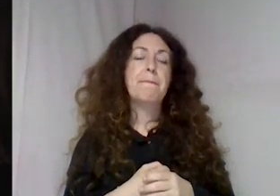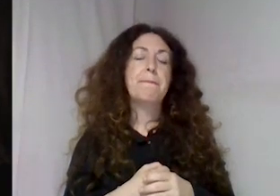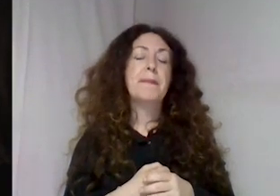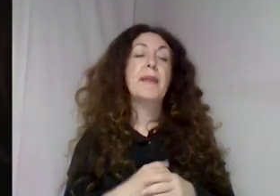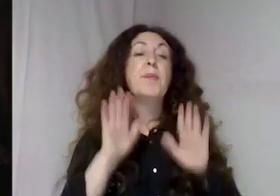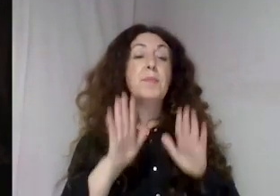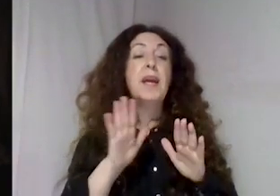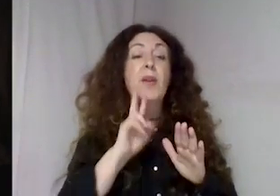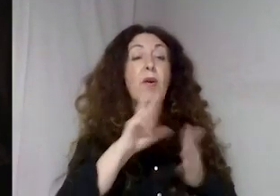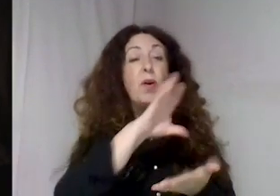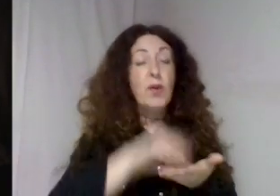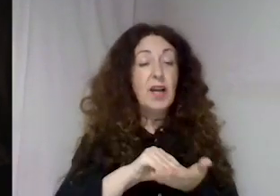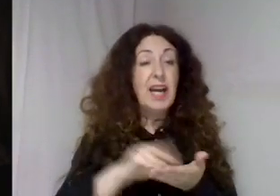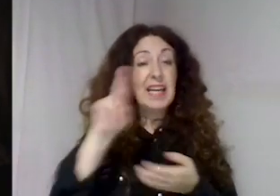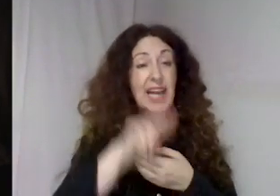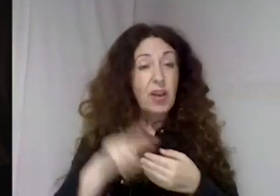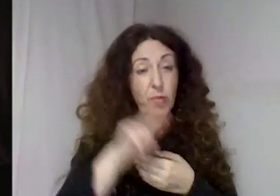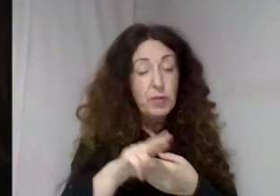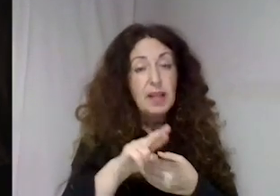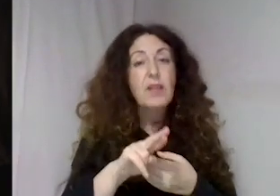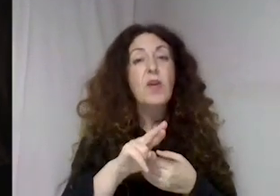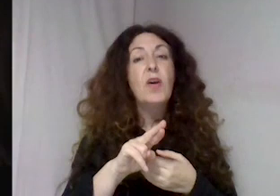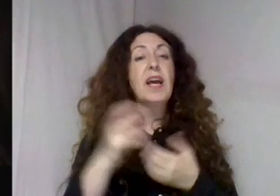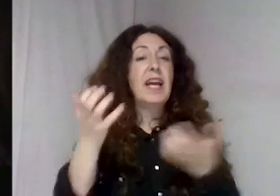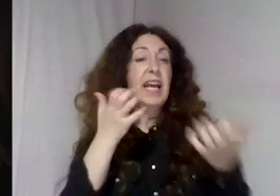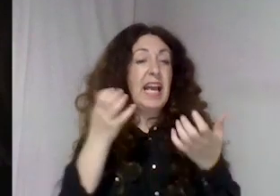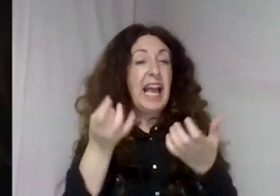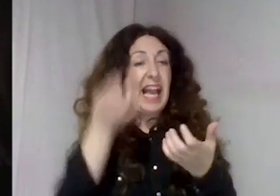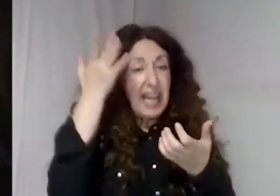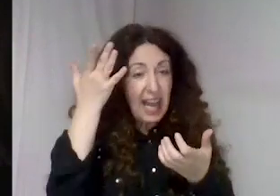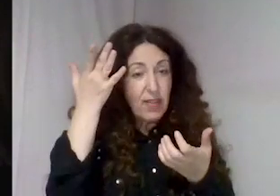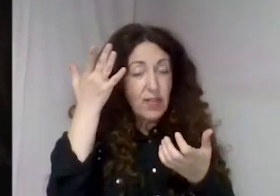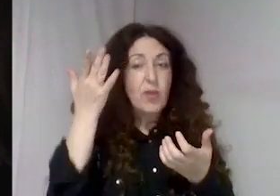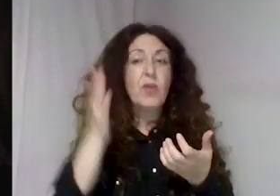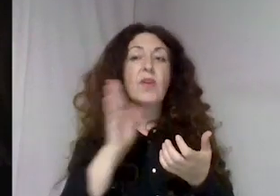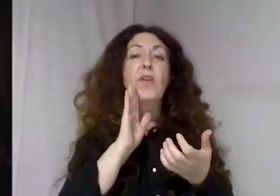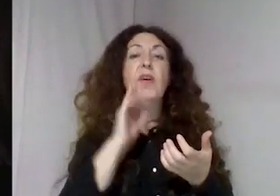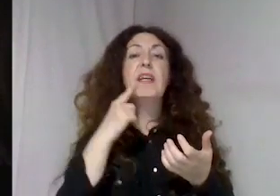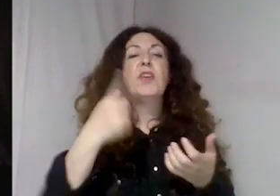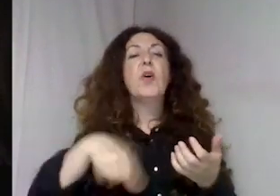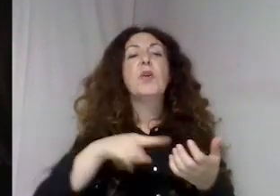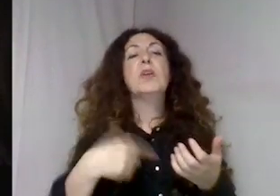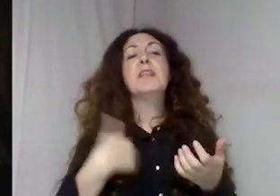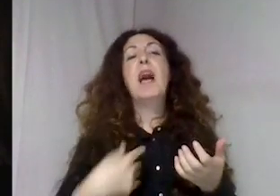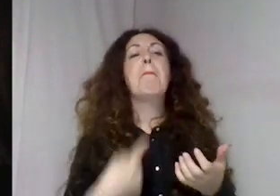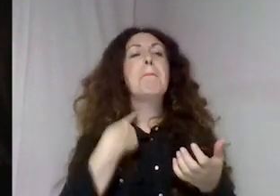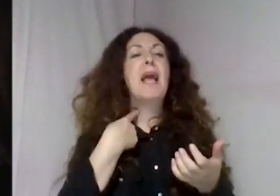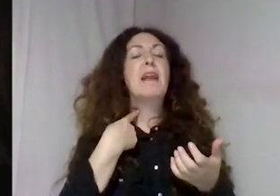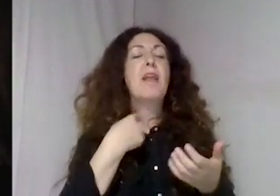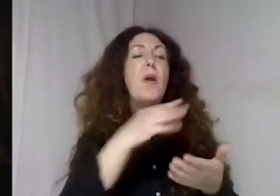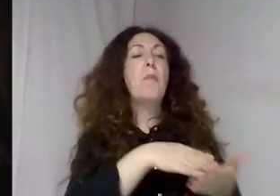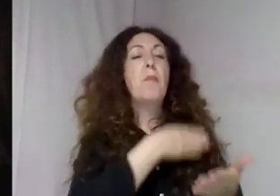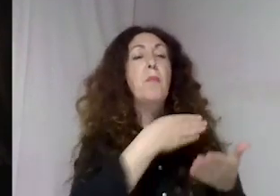es un dominio claramente de una interpretación platónica e incluso neoplatónica, surgido desde Marsilio Ficino en adelante.